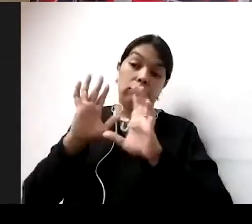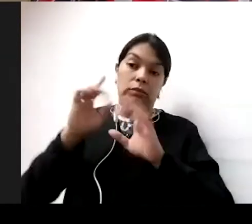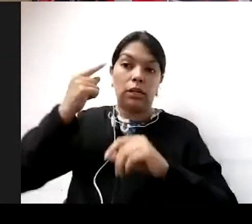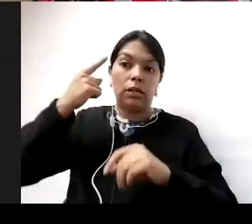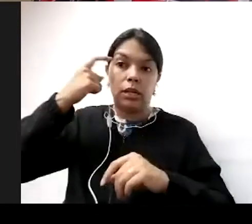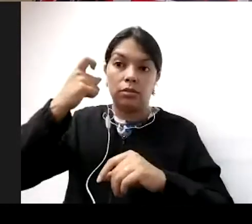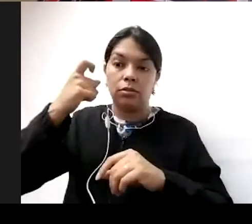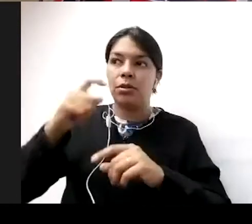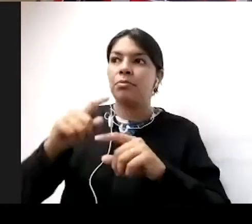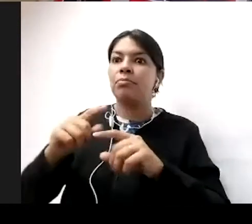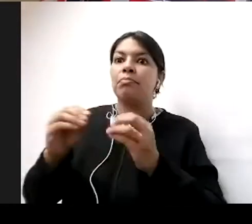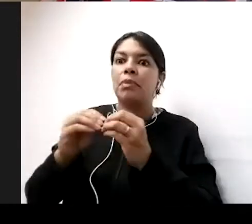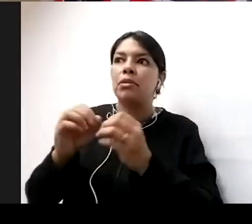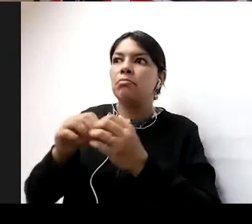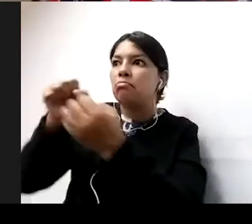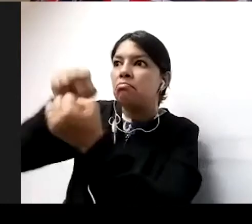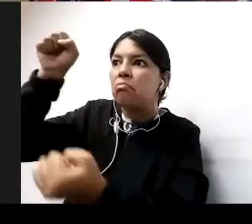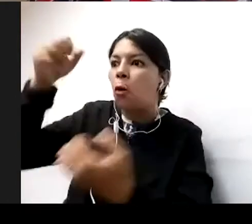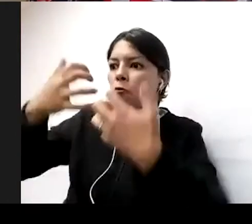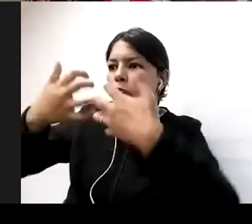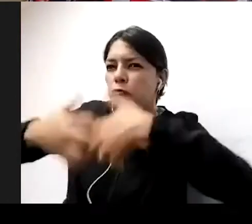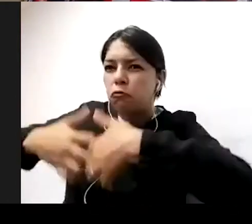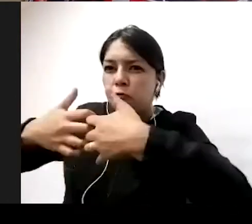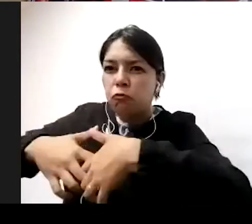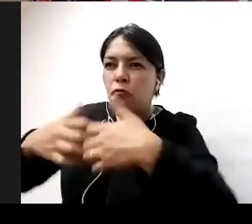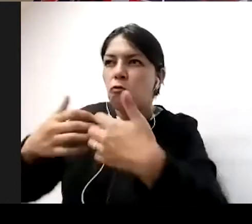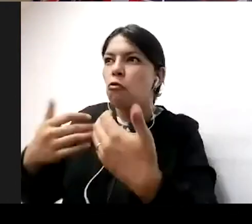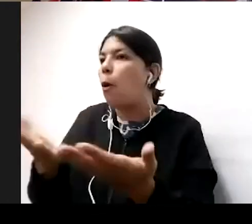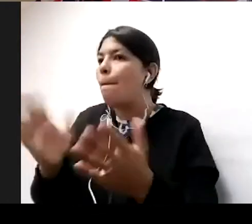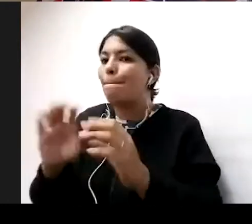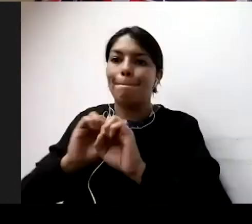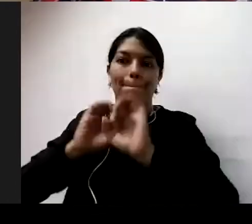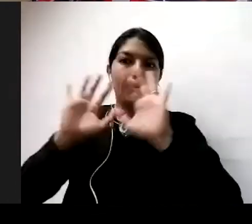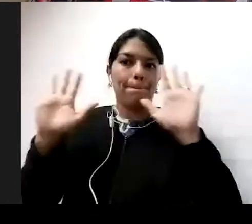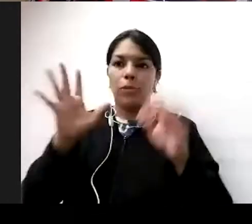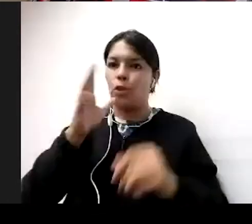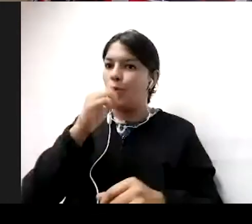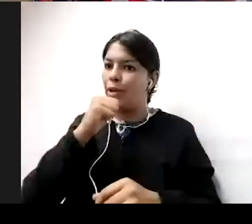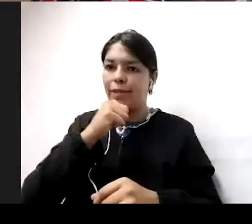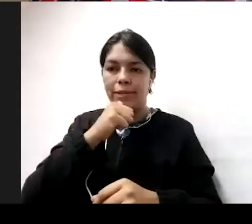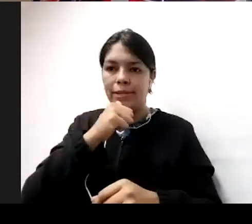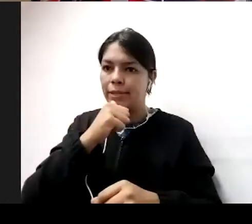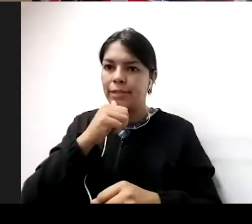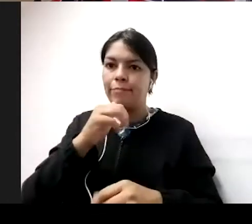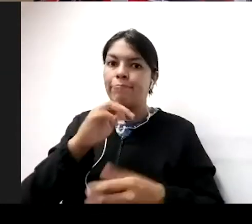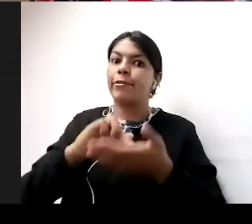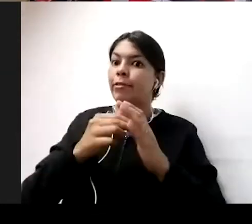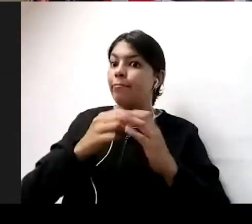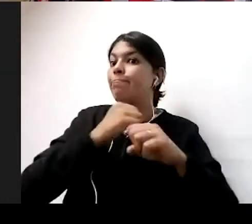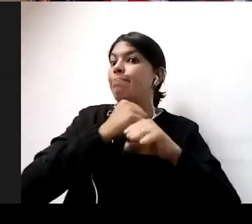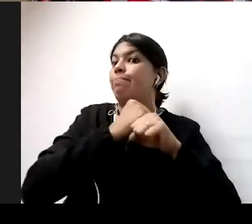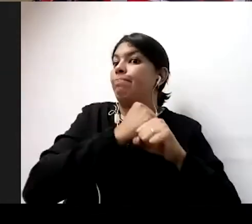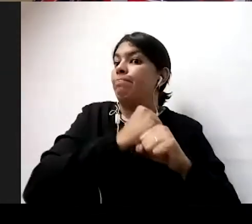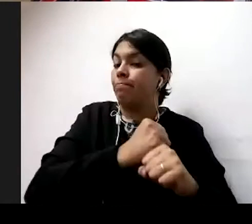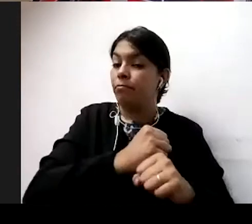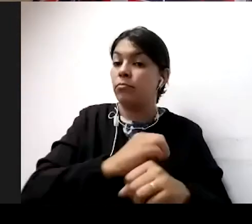esta dependencia tanto física como la tolerancia. ¿Esto qué quiere decir? Que cada vez demanda más consumo para